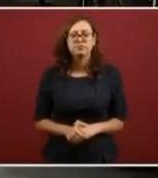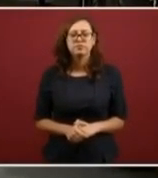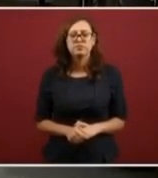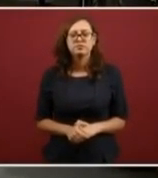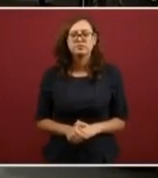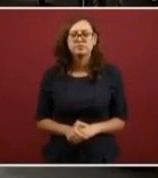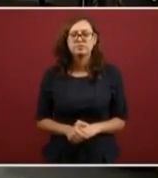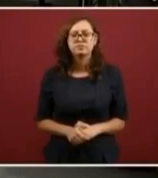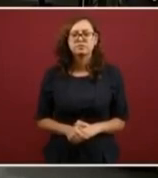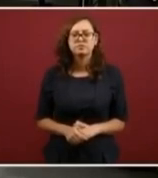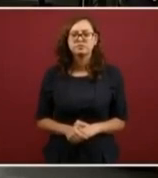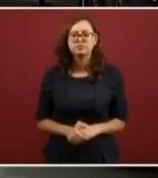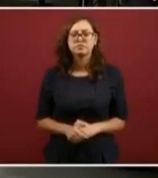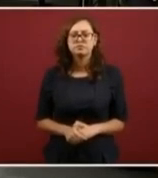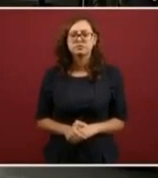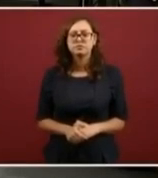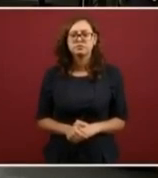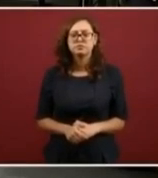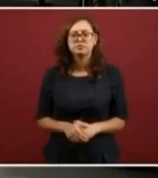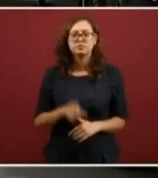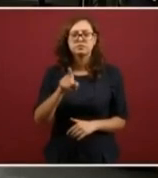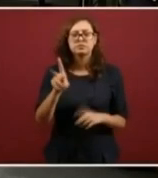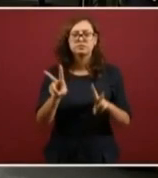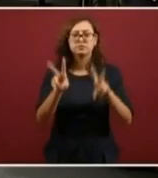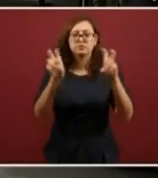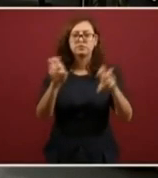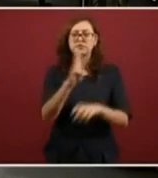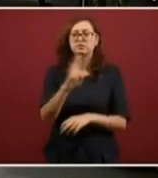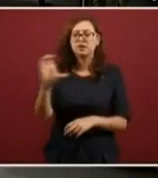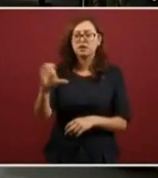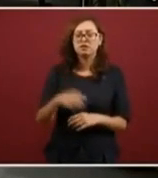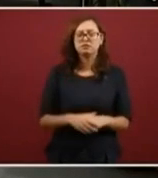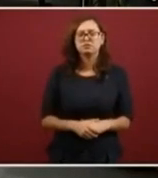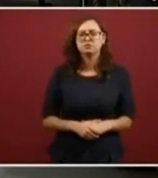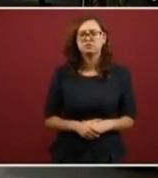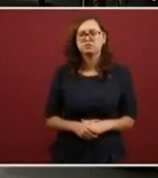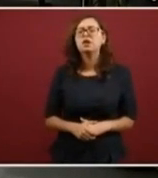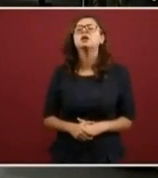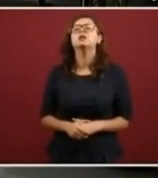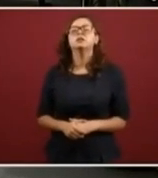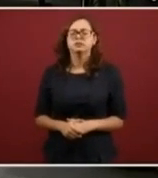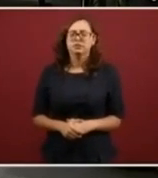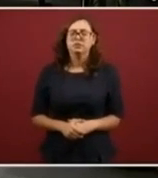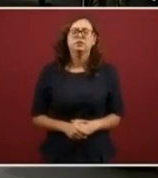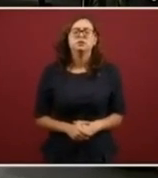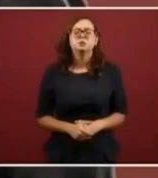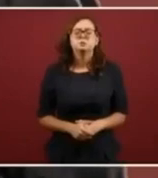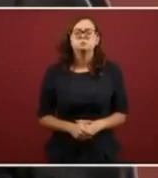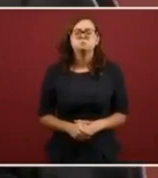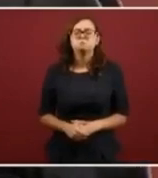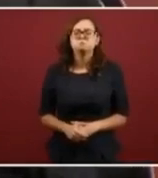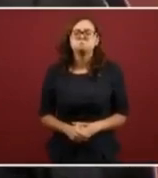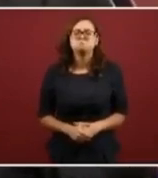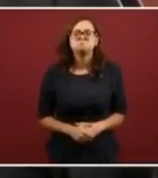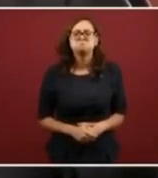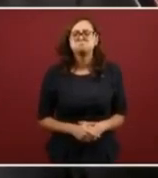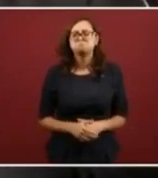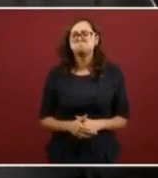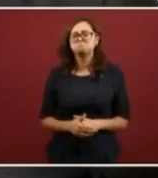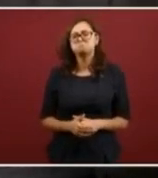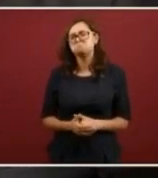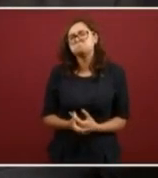De la pregunta, presidente, de Baja California. Sí, mire, no tengo